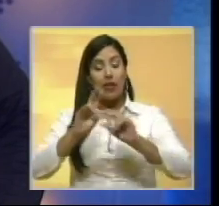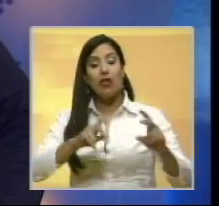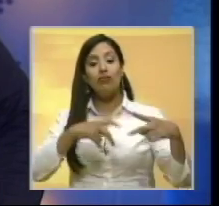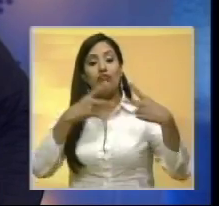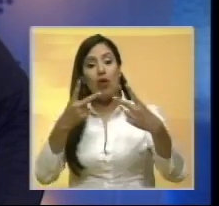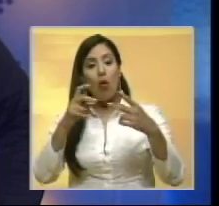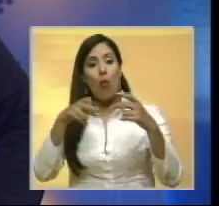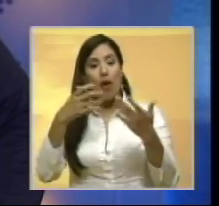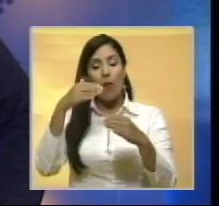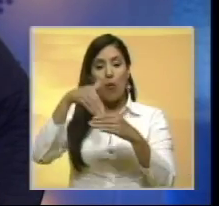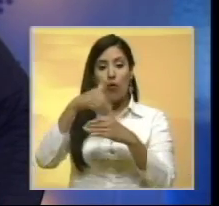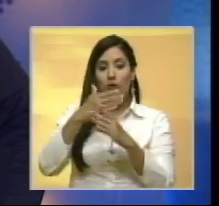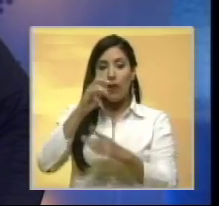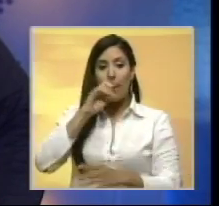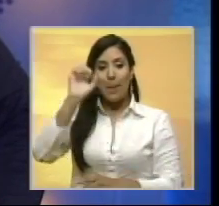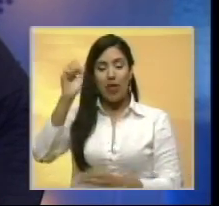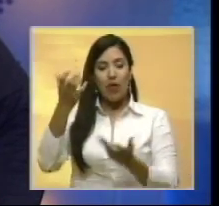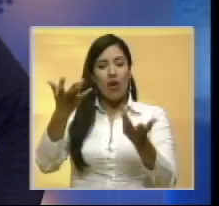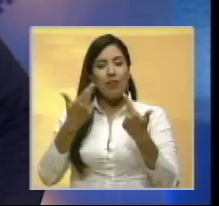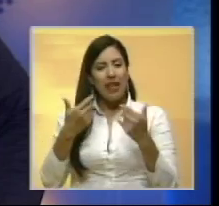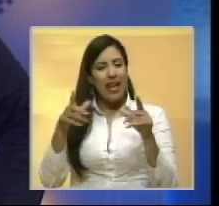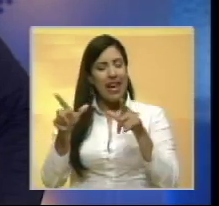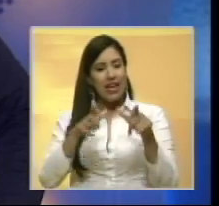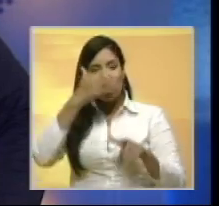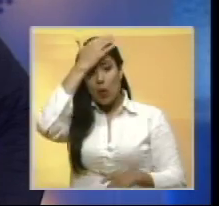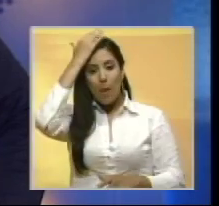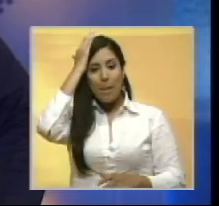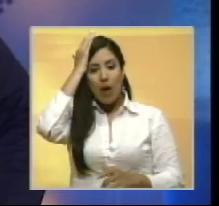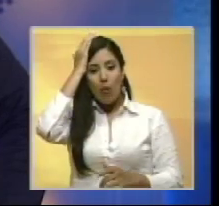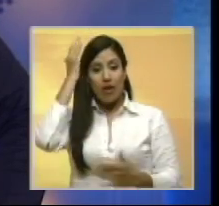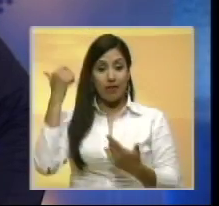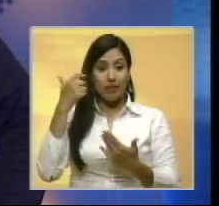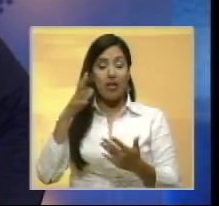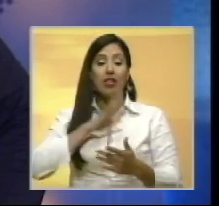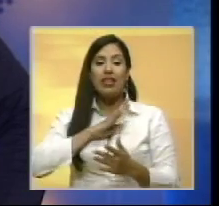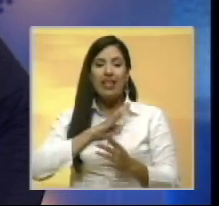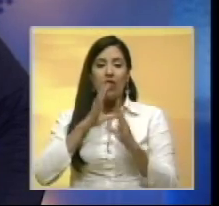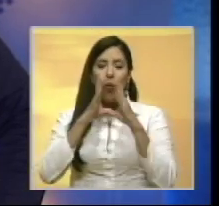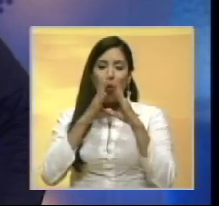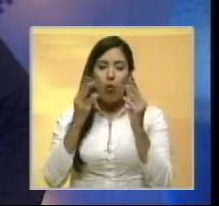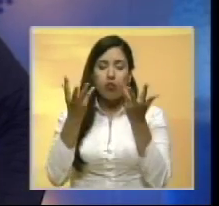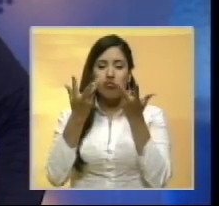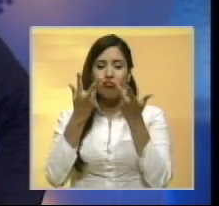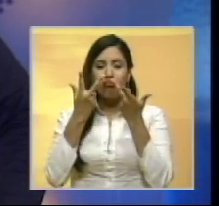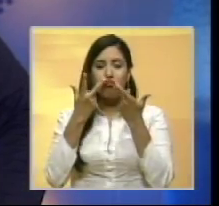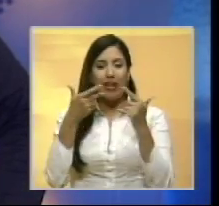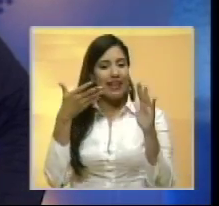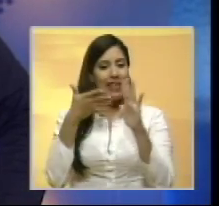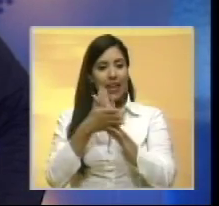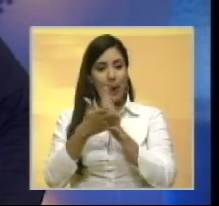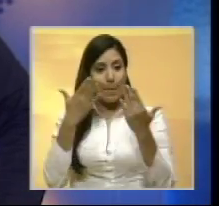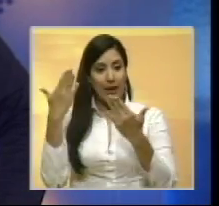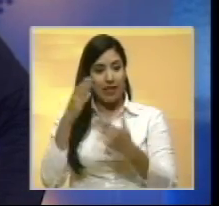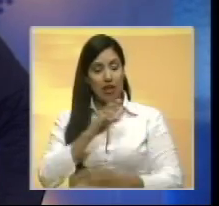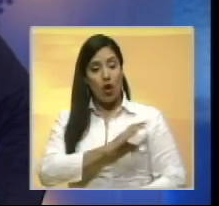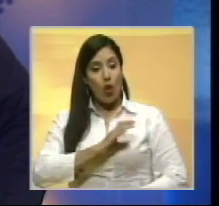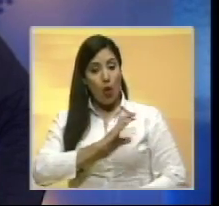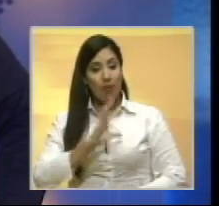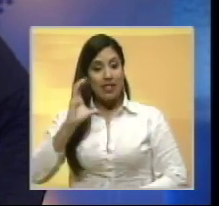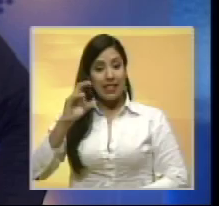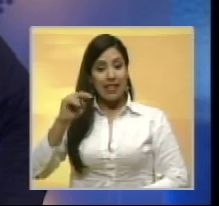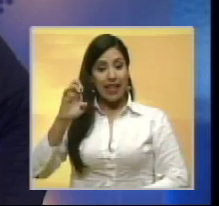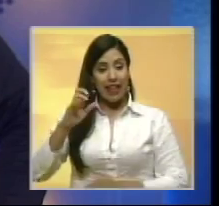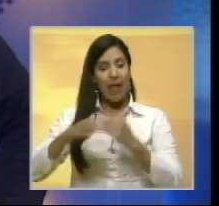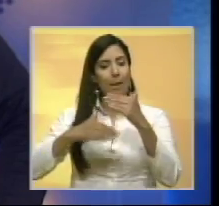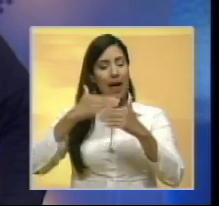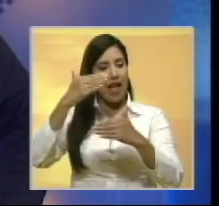activación del referéndum revocatorio. Allí se encuentra nuestro compañero Manuel Covela y él nos va a dar todos los detalles desde el organismo comicial